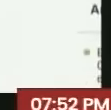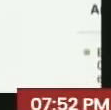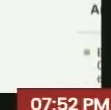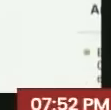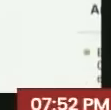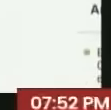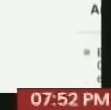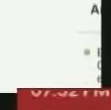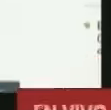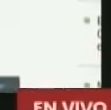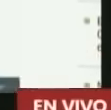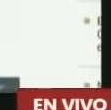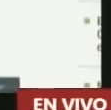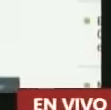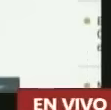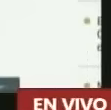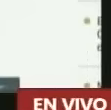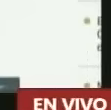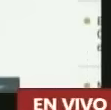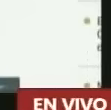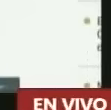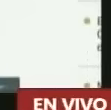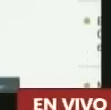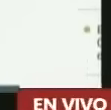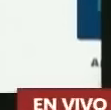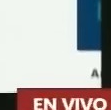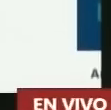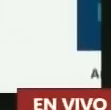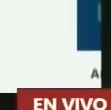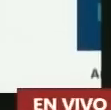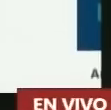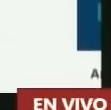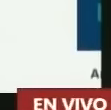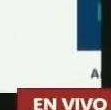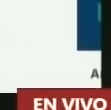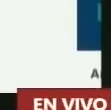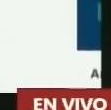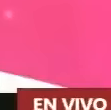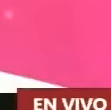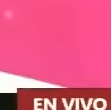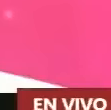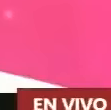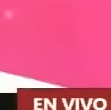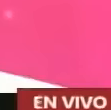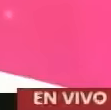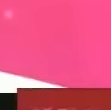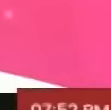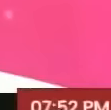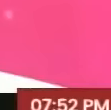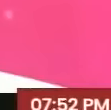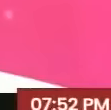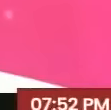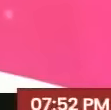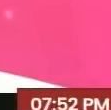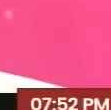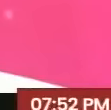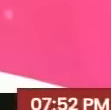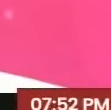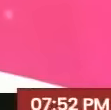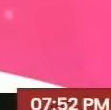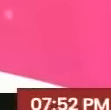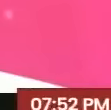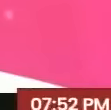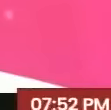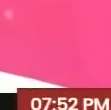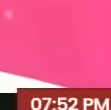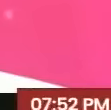que tiene el objetivo de limpiar los derrames de crudo en el lago de Maracaibo. Sí, va una tarea Maracaibo a